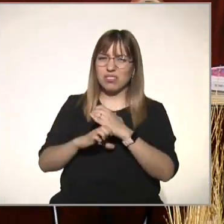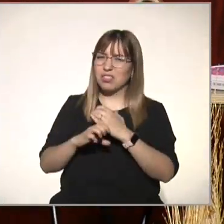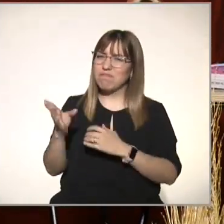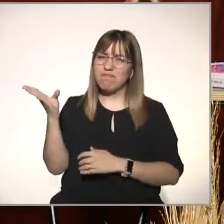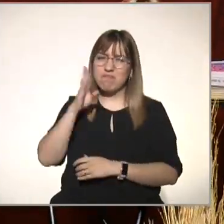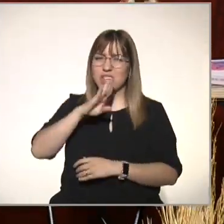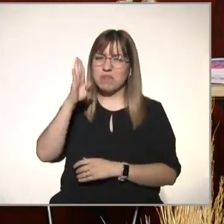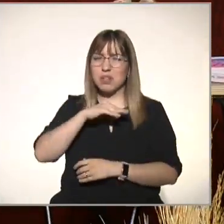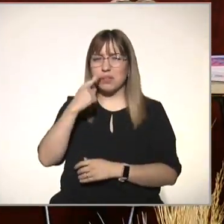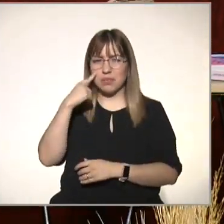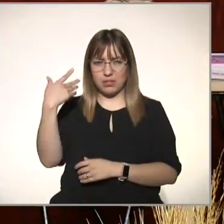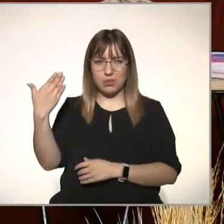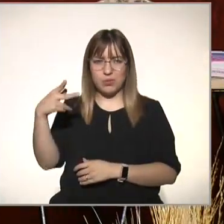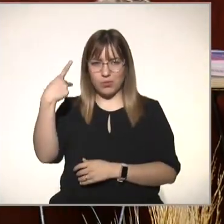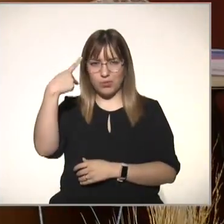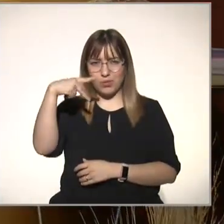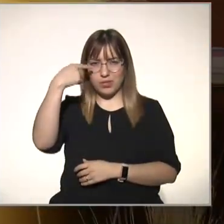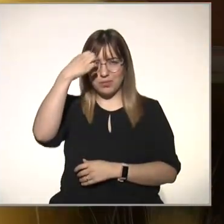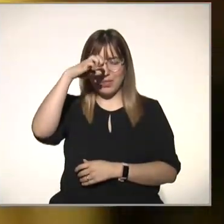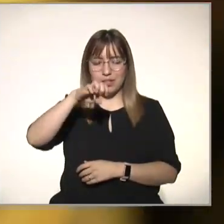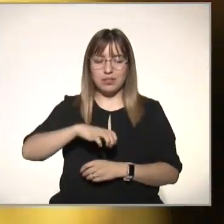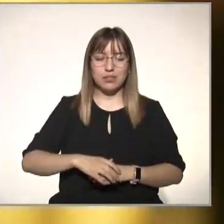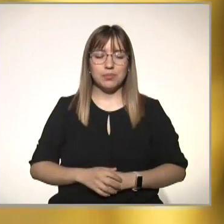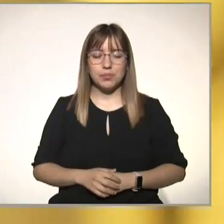la experiencia que ha vivido.